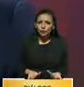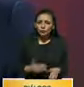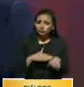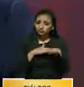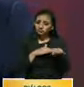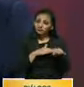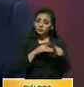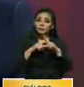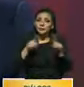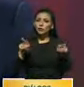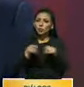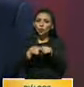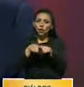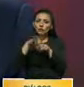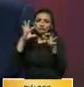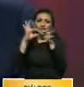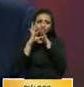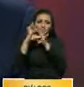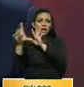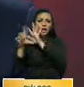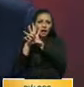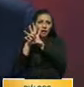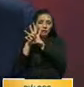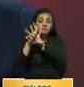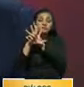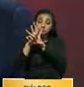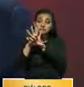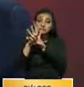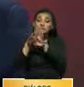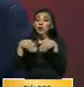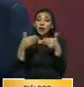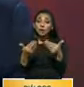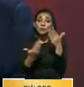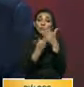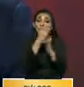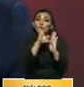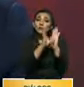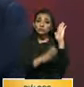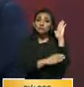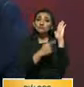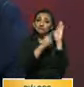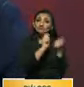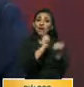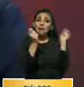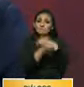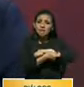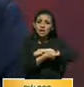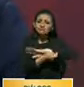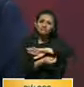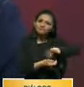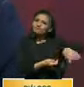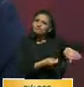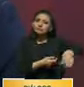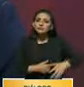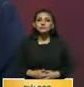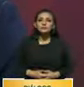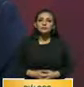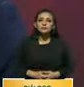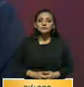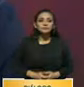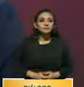modelo político. Voy a cambiar el sistema político con una nueva constitución y el modelo económico